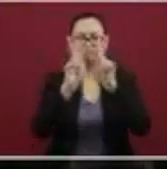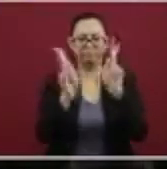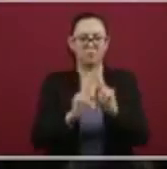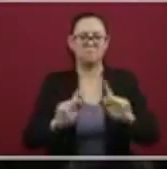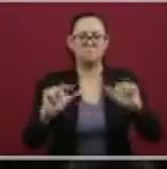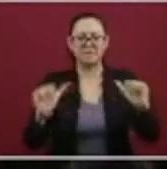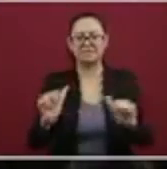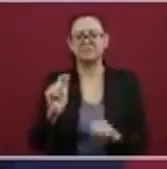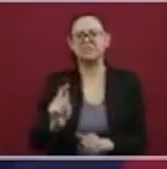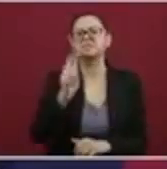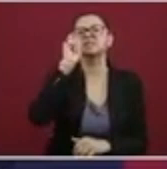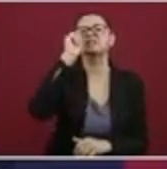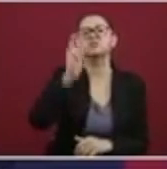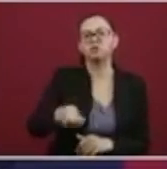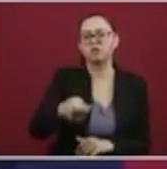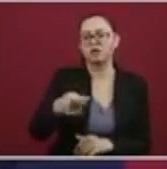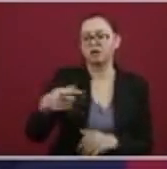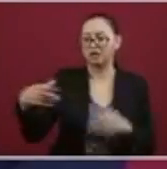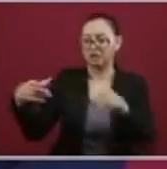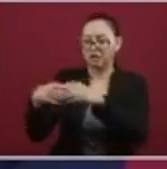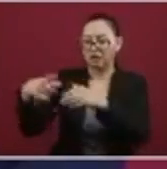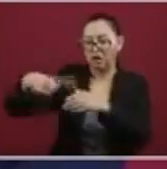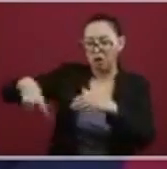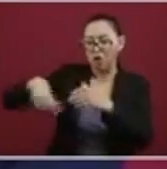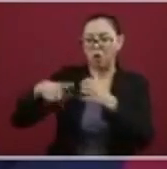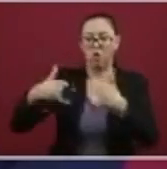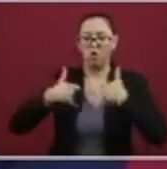que si atendemos el origen